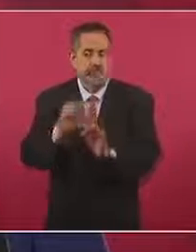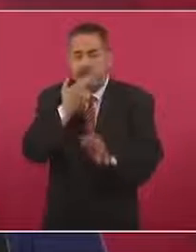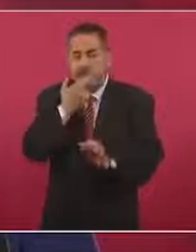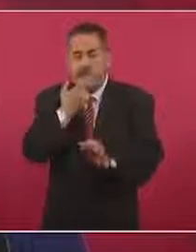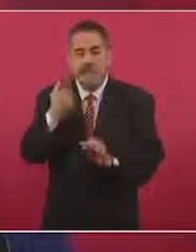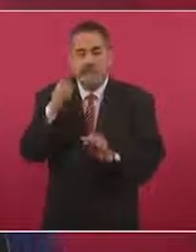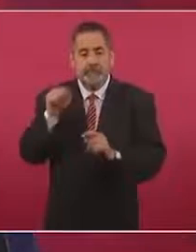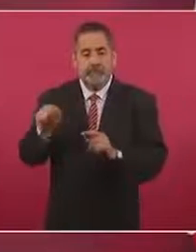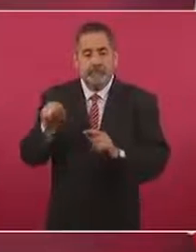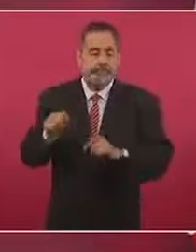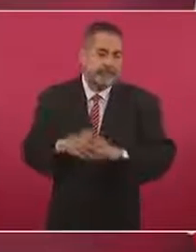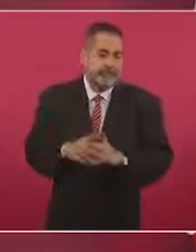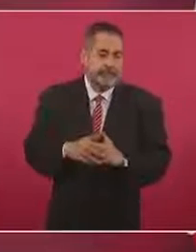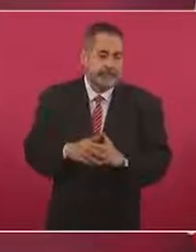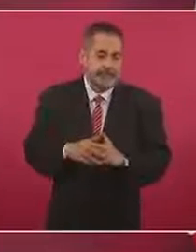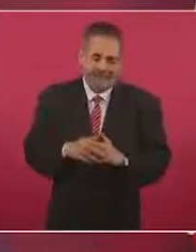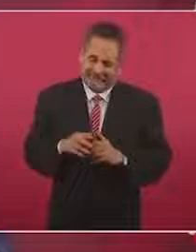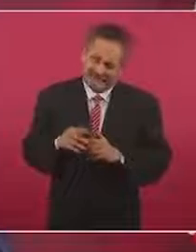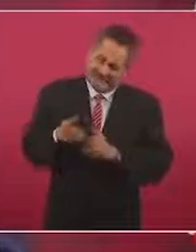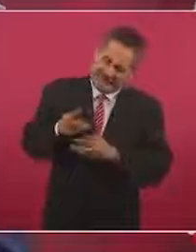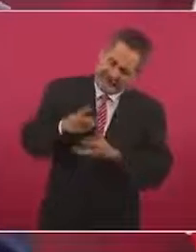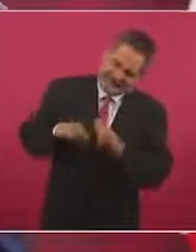y se exprime más